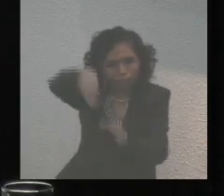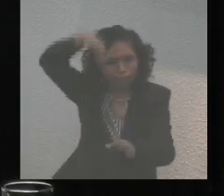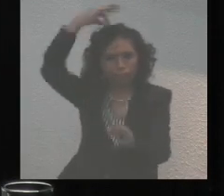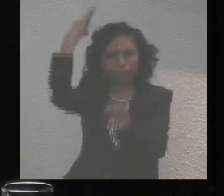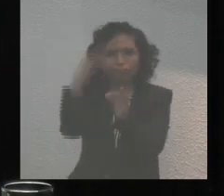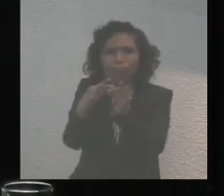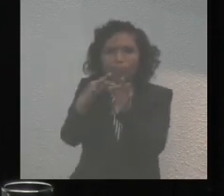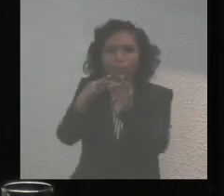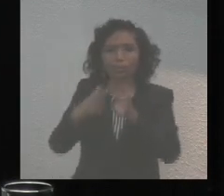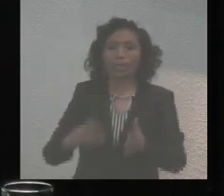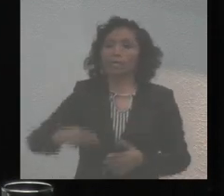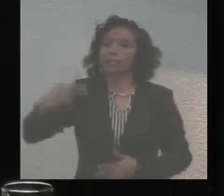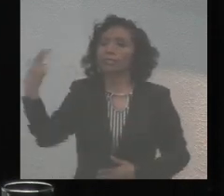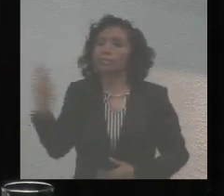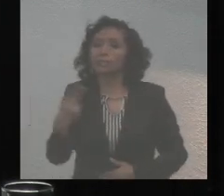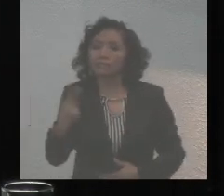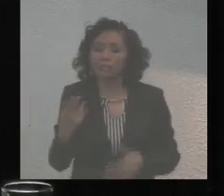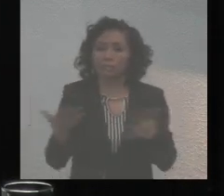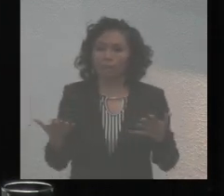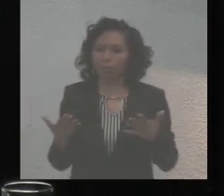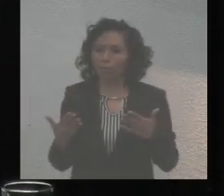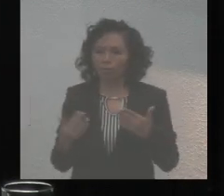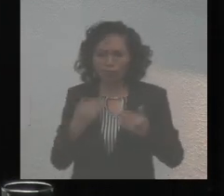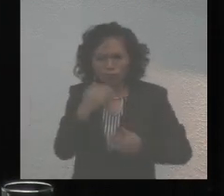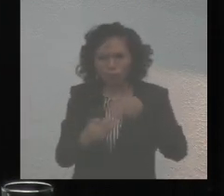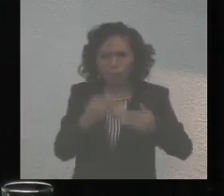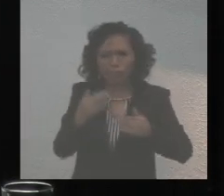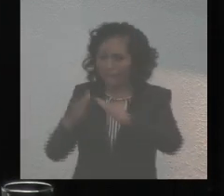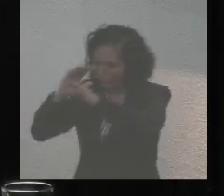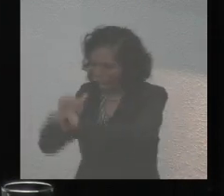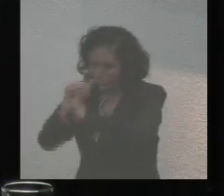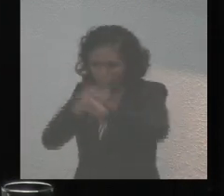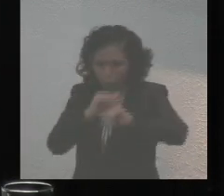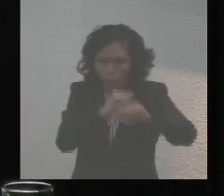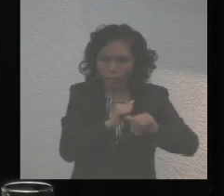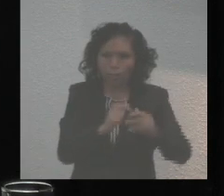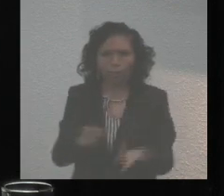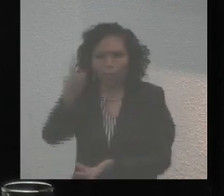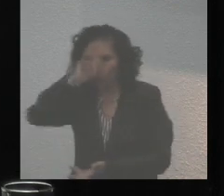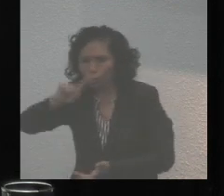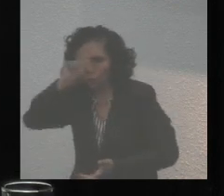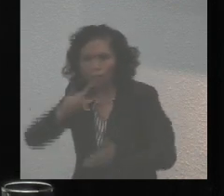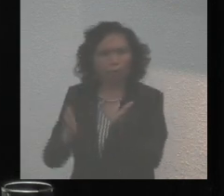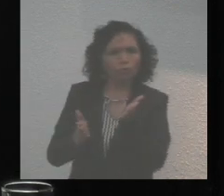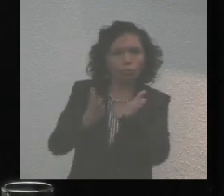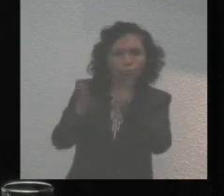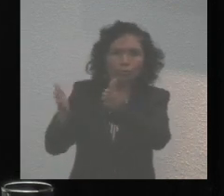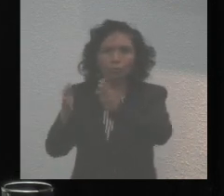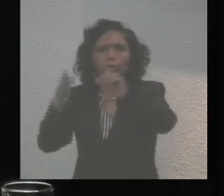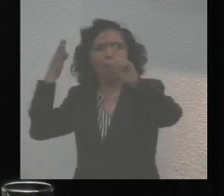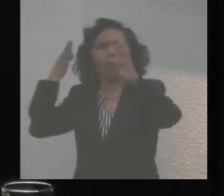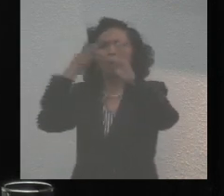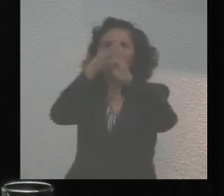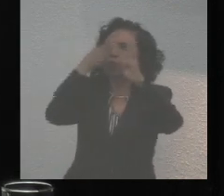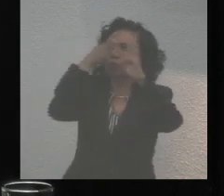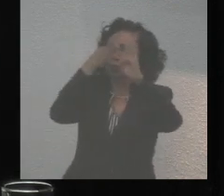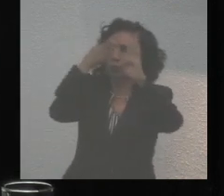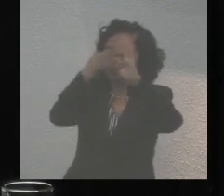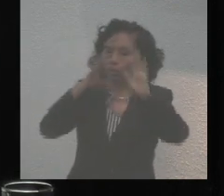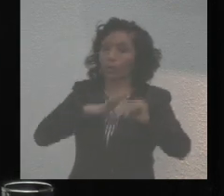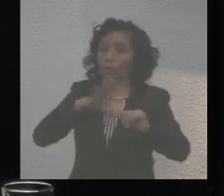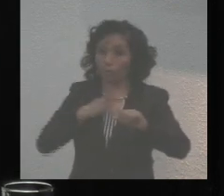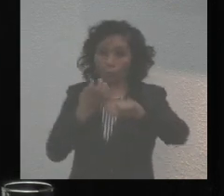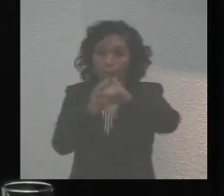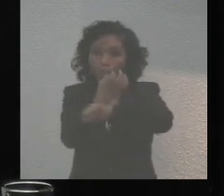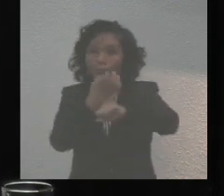buen puerto. Necesitamos fortalecer los acuerdos, orientar el rumbo sobre los grandes desafíos que tenemos como